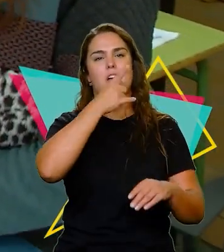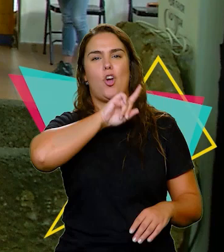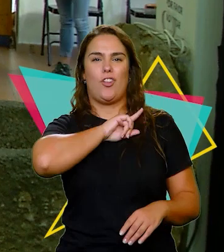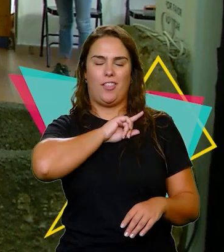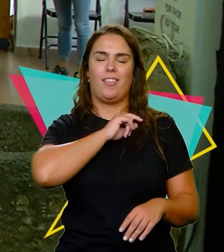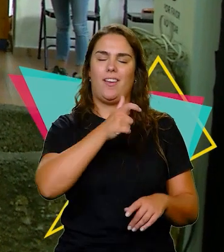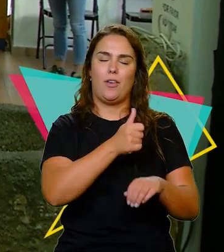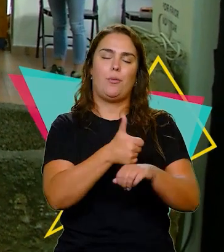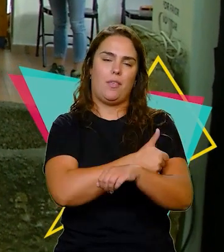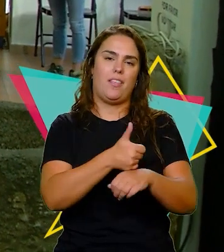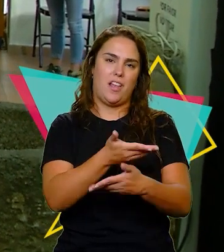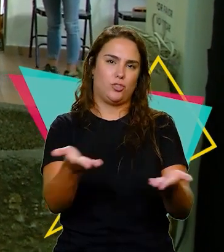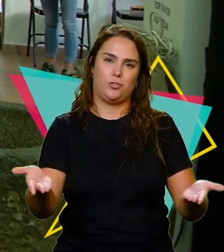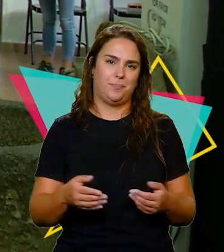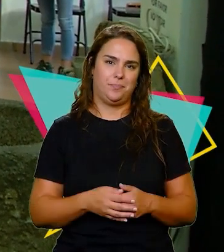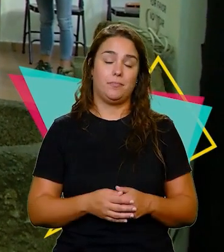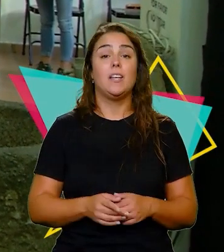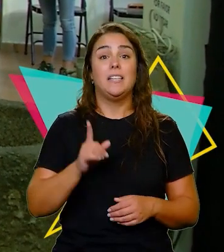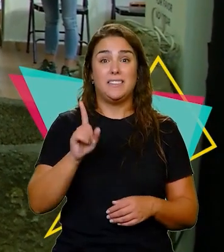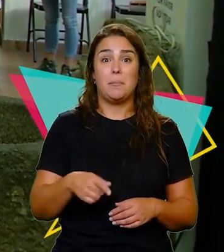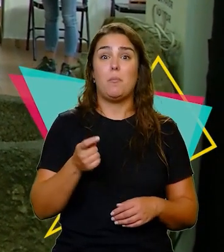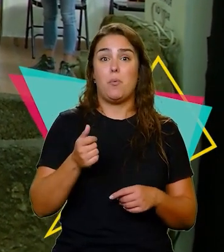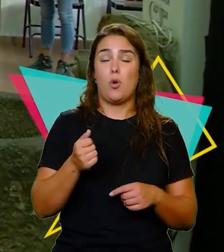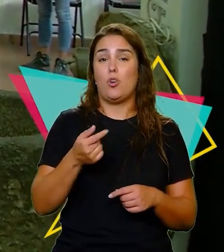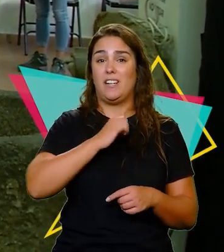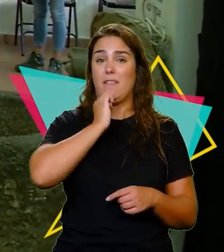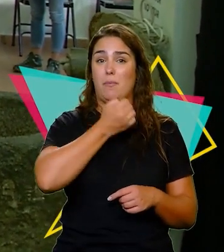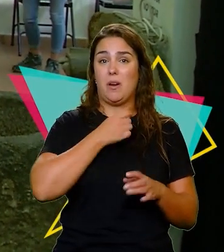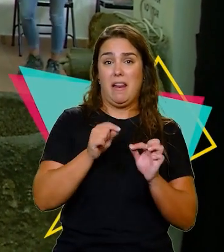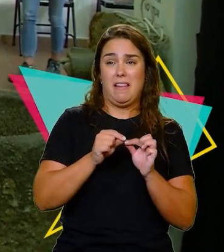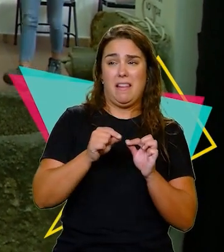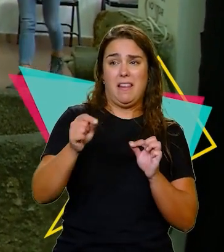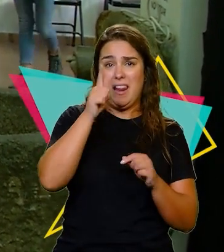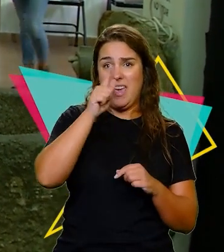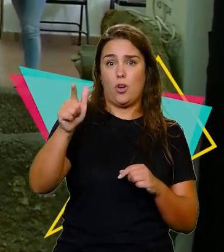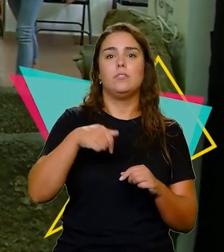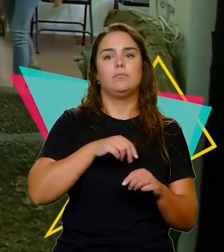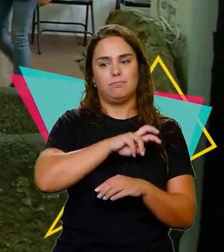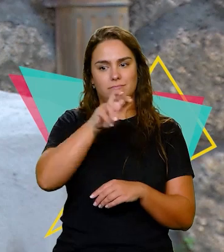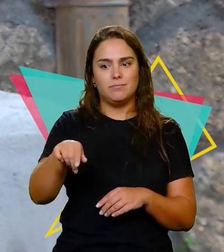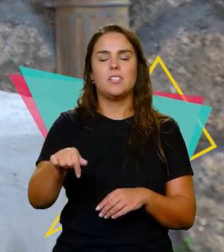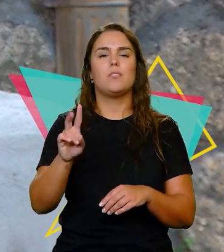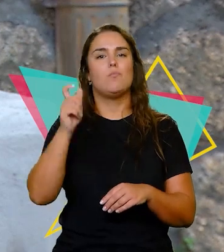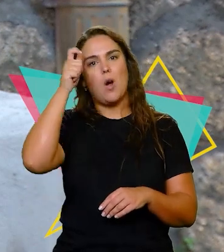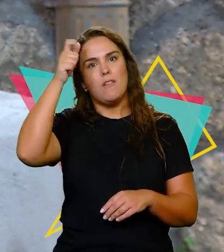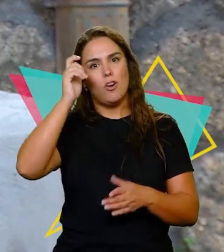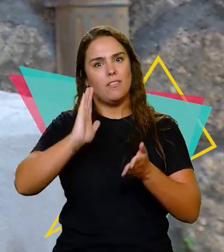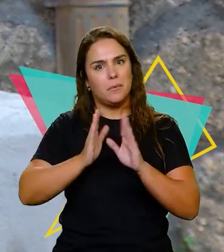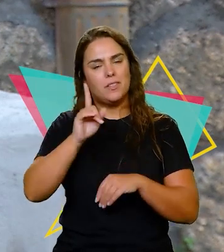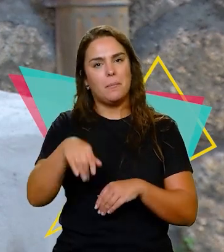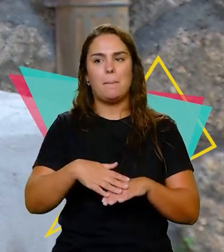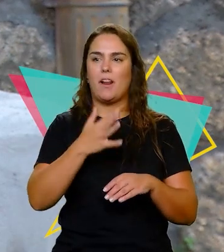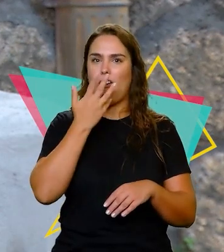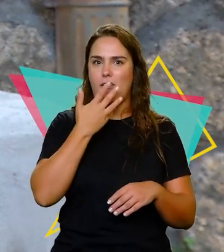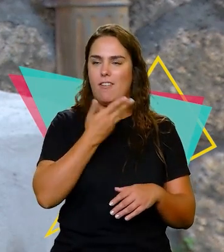nos conozca la población. Y luego también habernos alejado un poquito también de Navalmoral y venir a pueblos que también los que tenemos intervención, que